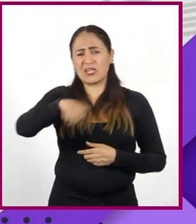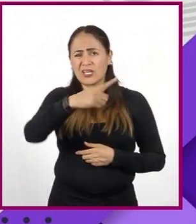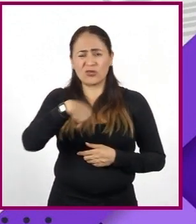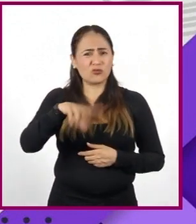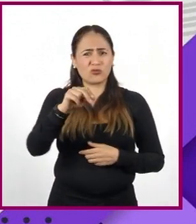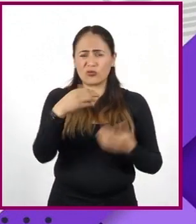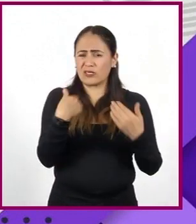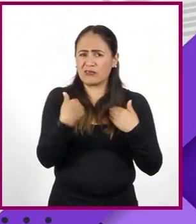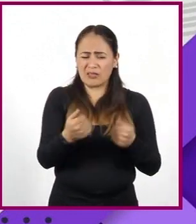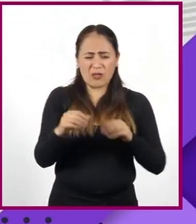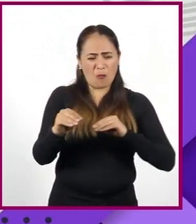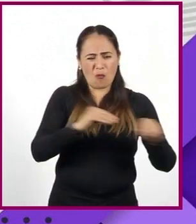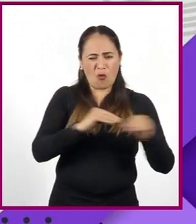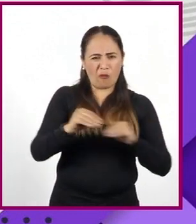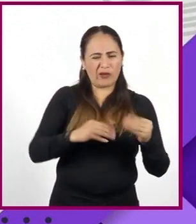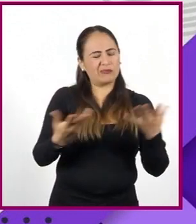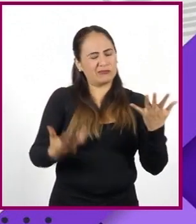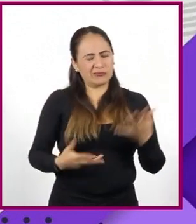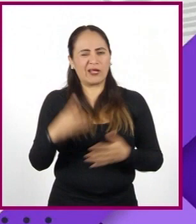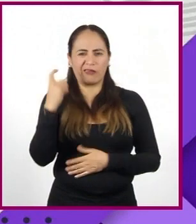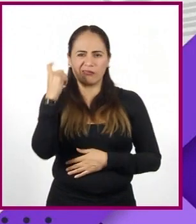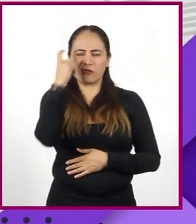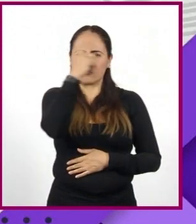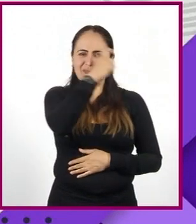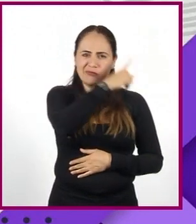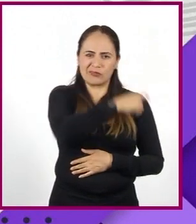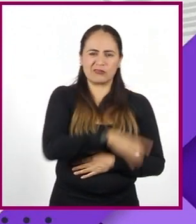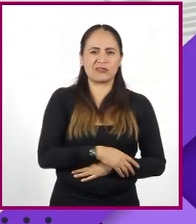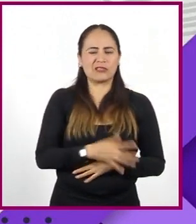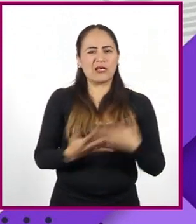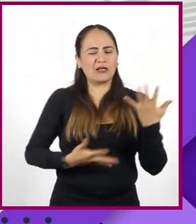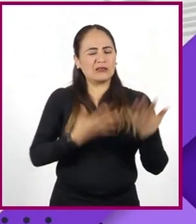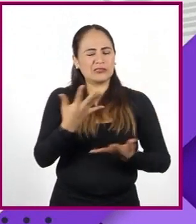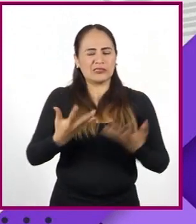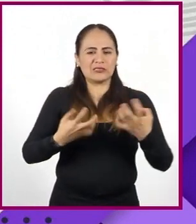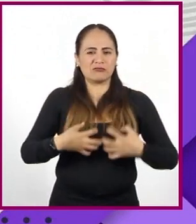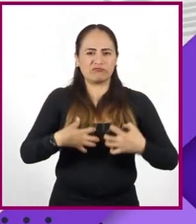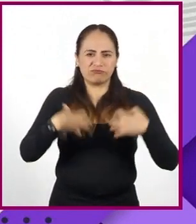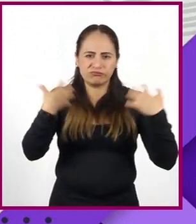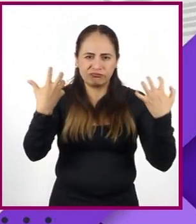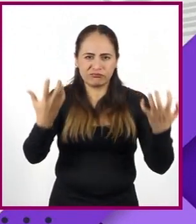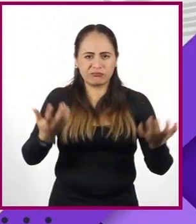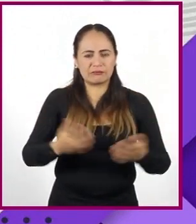mueven. Es complicado y a veces desespera.